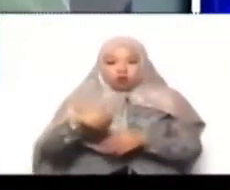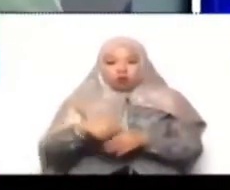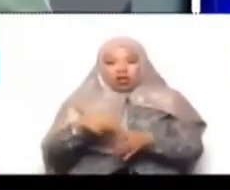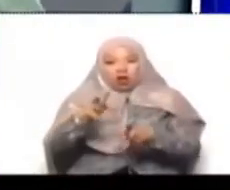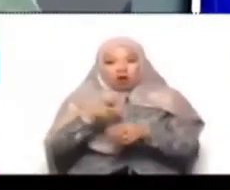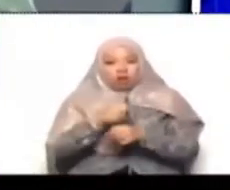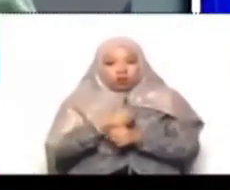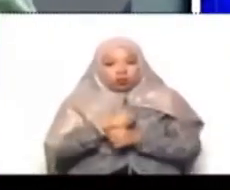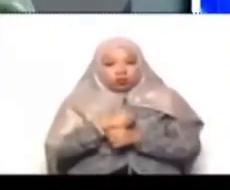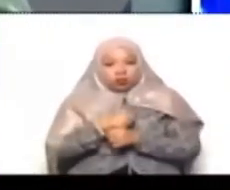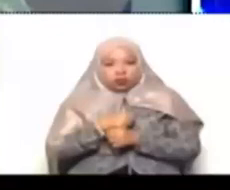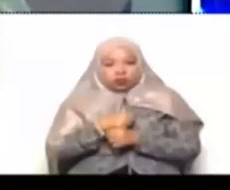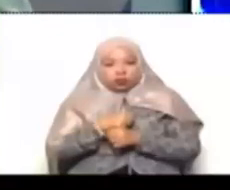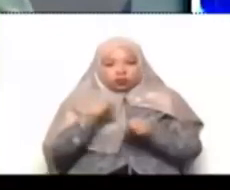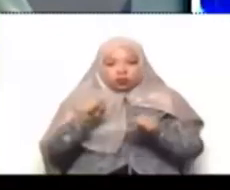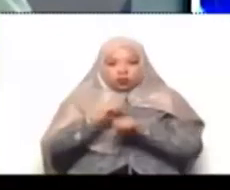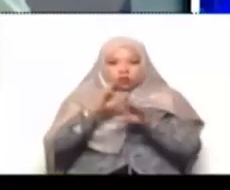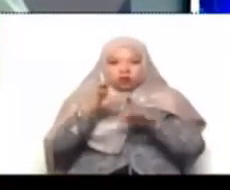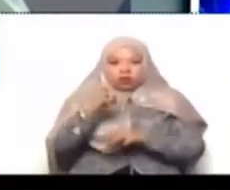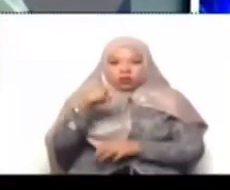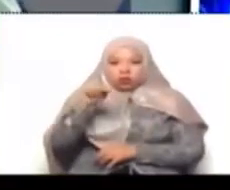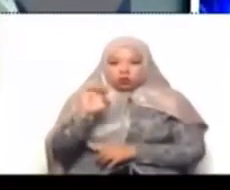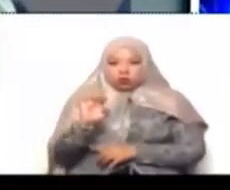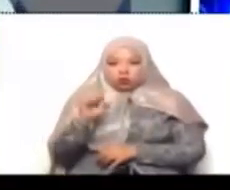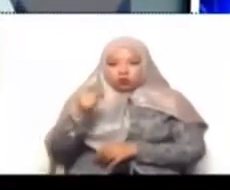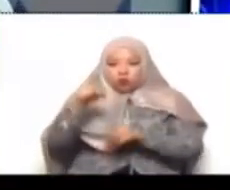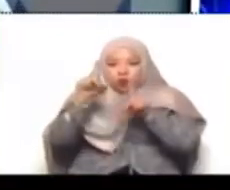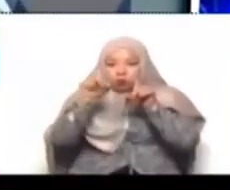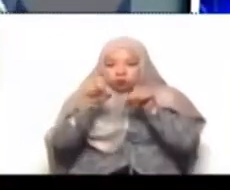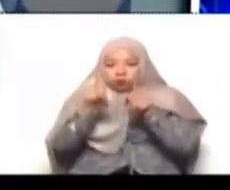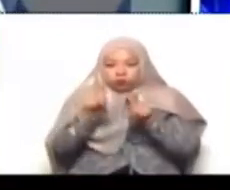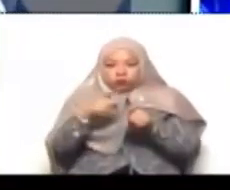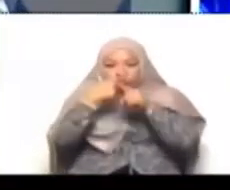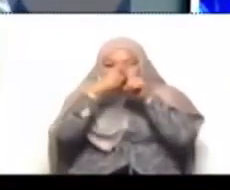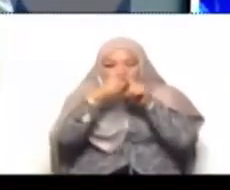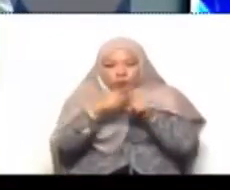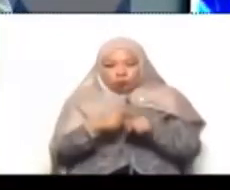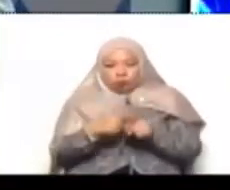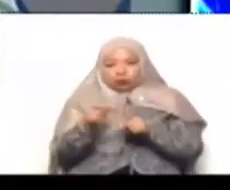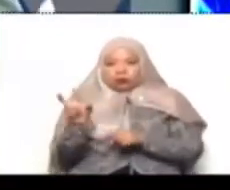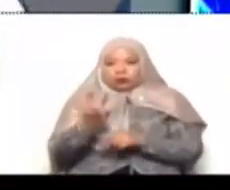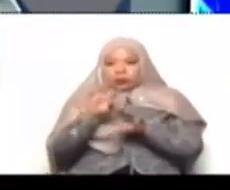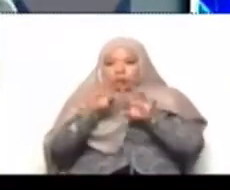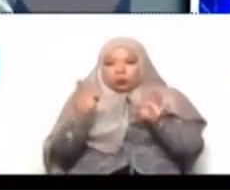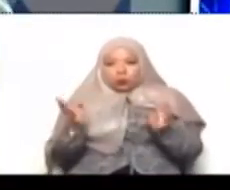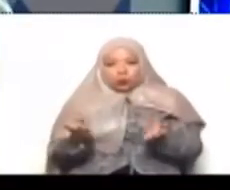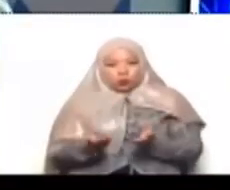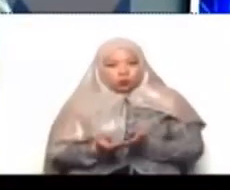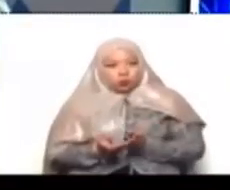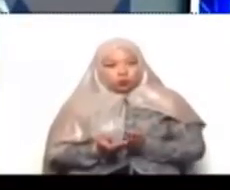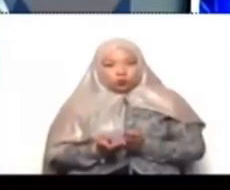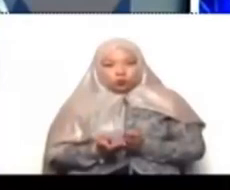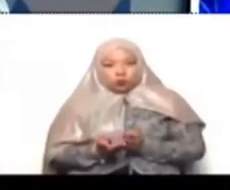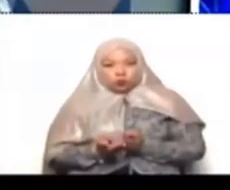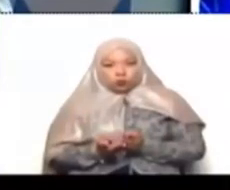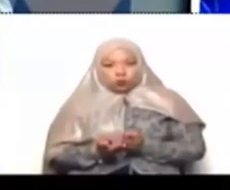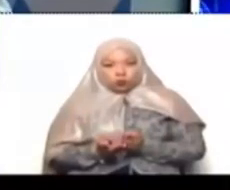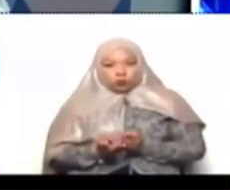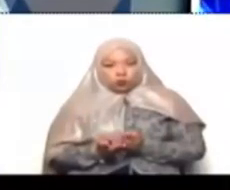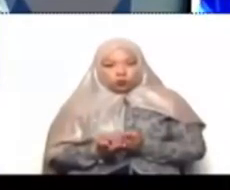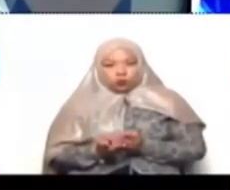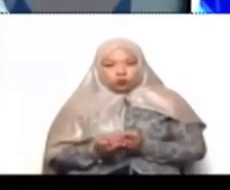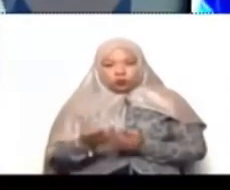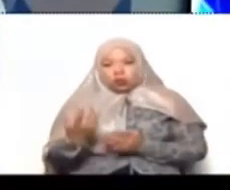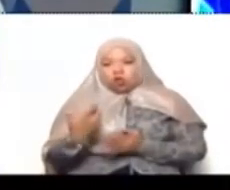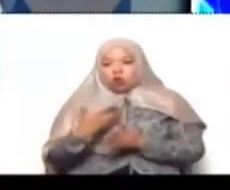confiable, transparente y auditado del mundo. Y lo que va a pasar entre